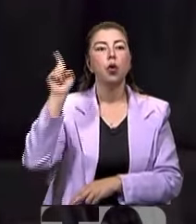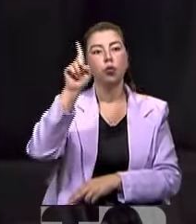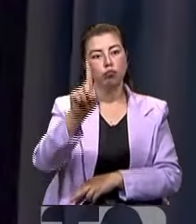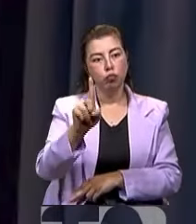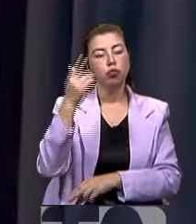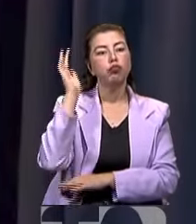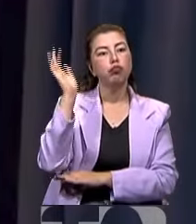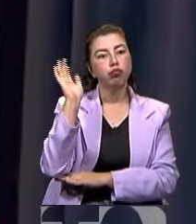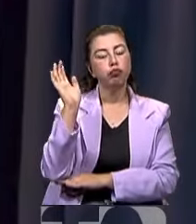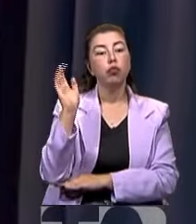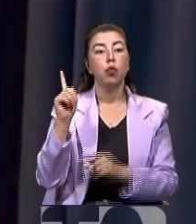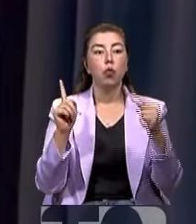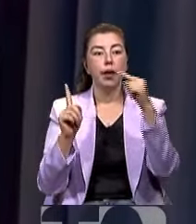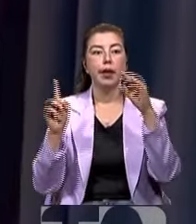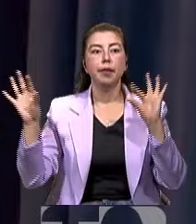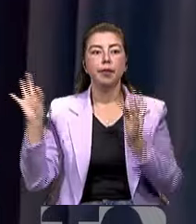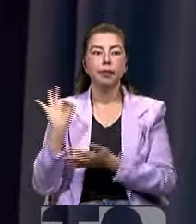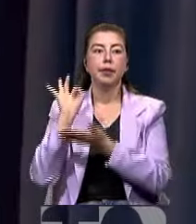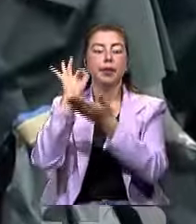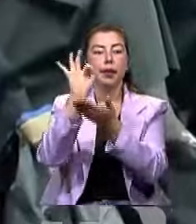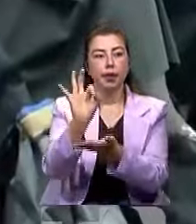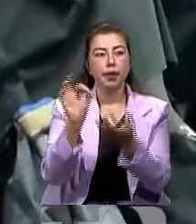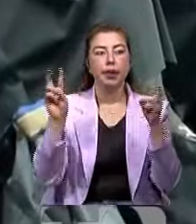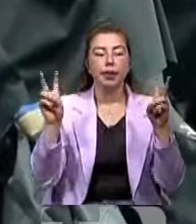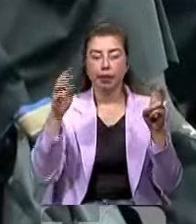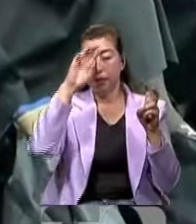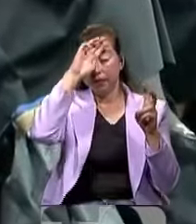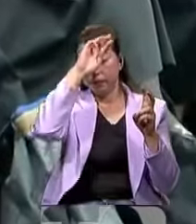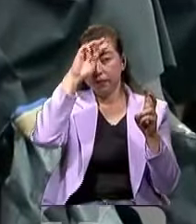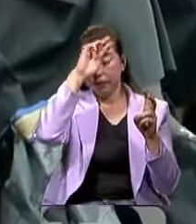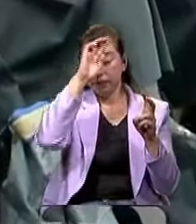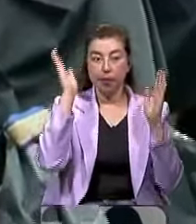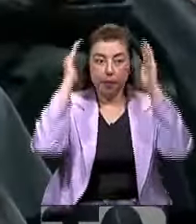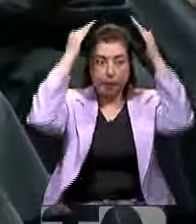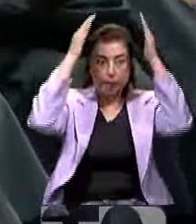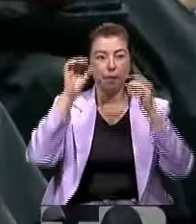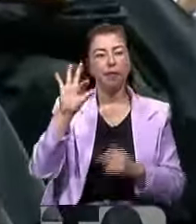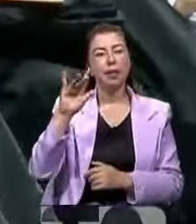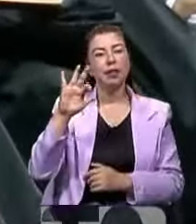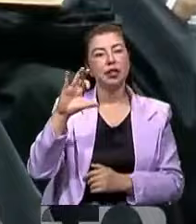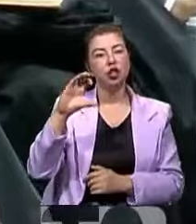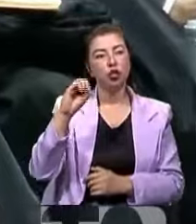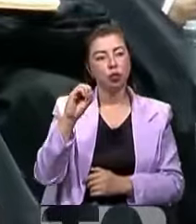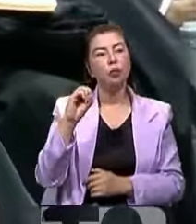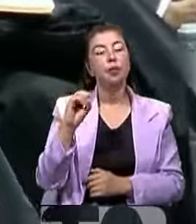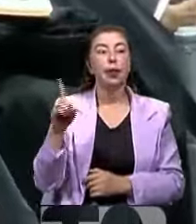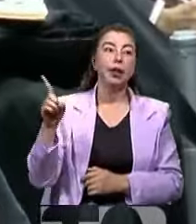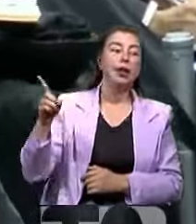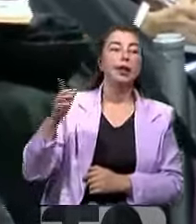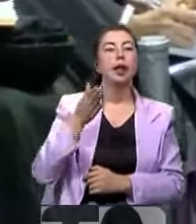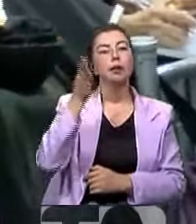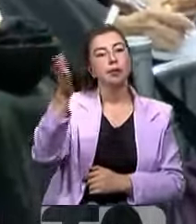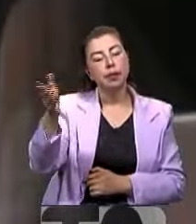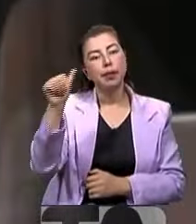el Vaticano, quien vino en representación del Papa Francisco, debido a que la máxima autoridad de la Iglesia Católica realiza una gira por Asia